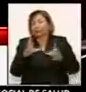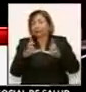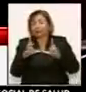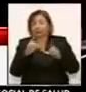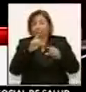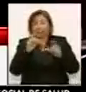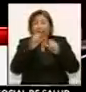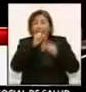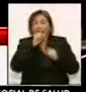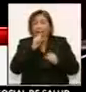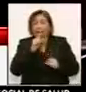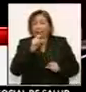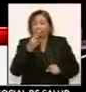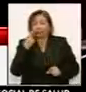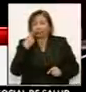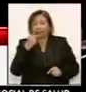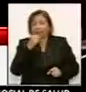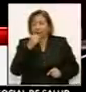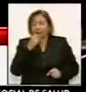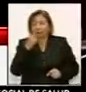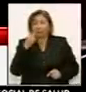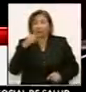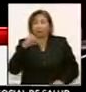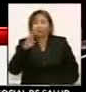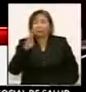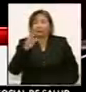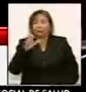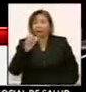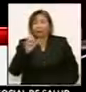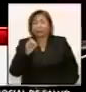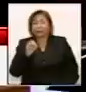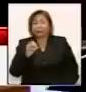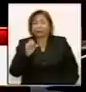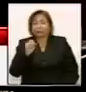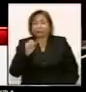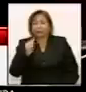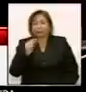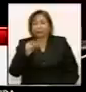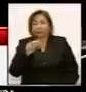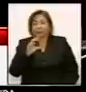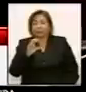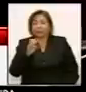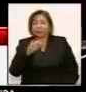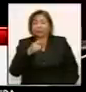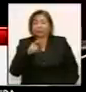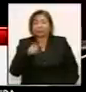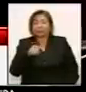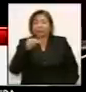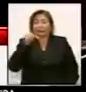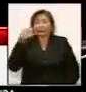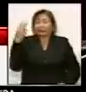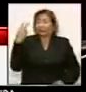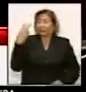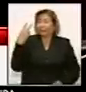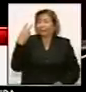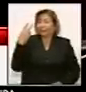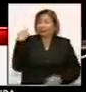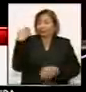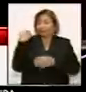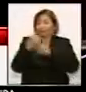una entrevista, el señor Sonday, al señor Pablo Sánchez y al señor Hamilton Castro, y dijeron ese año, hace 2 años